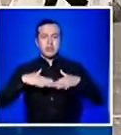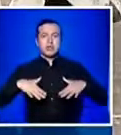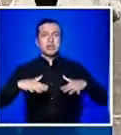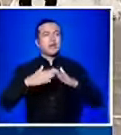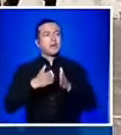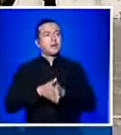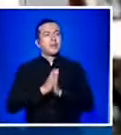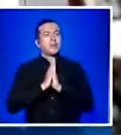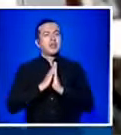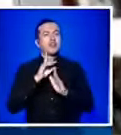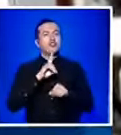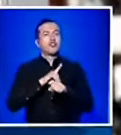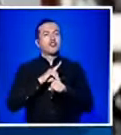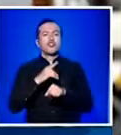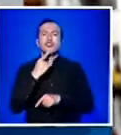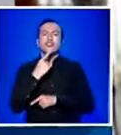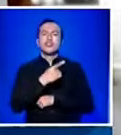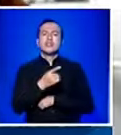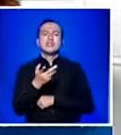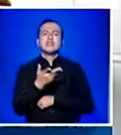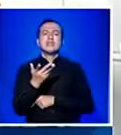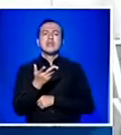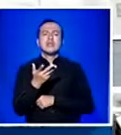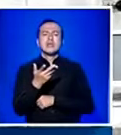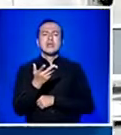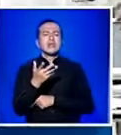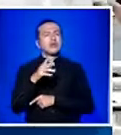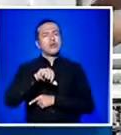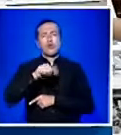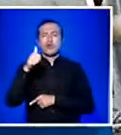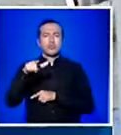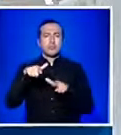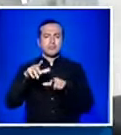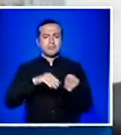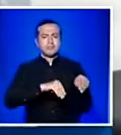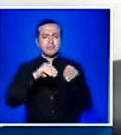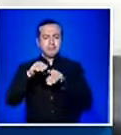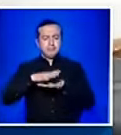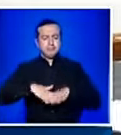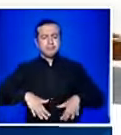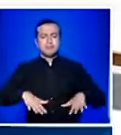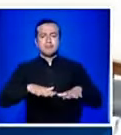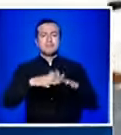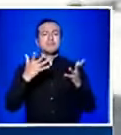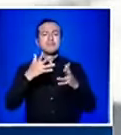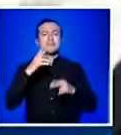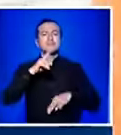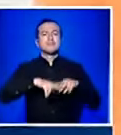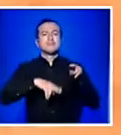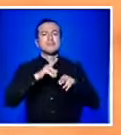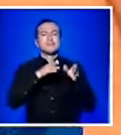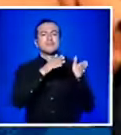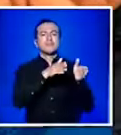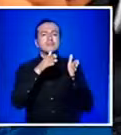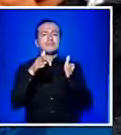informaron fuentes médicas a Televistazo, que busquen otro predio porque ahí rehabilitarán la funeraria.